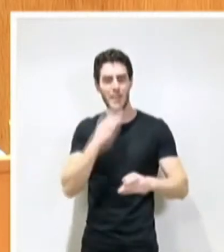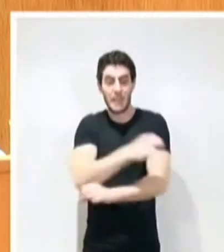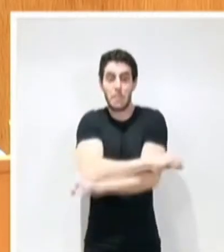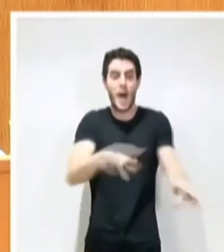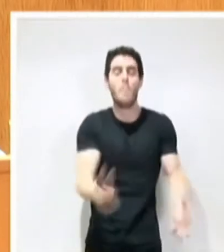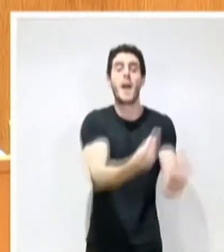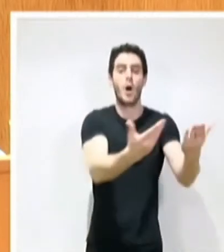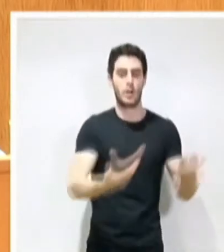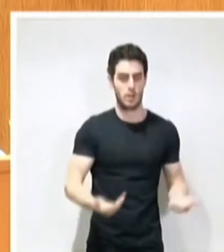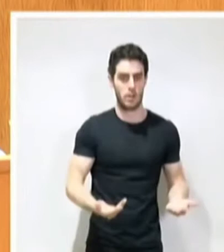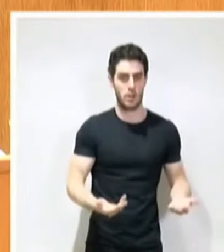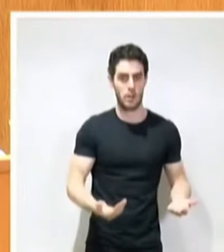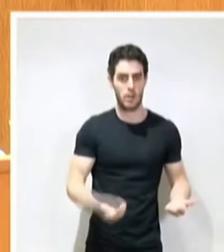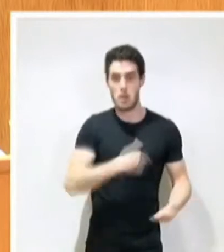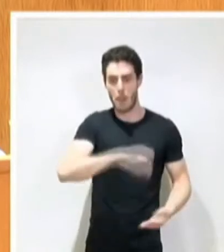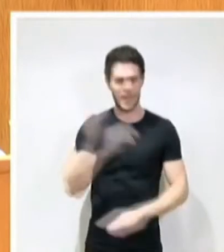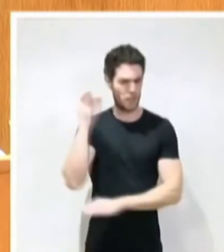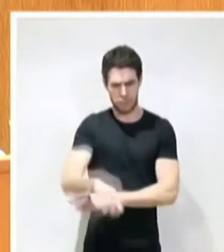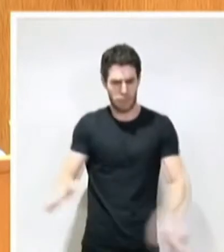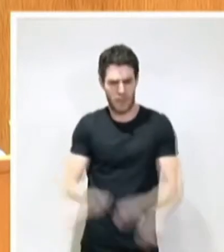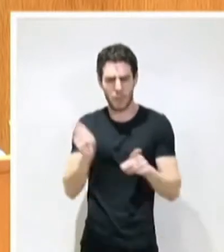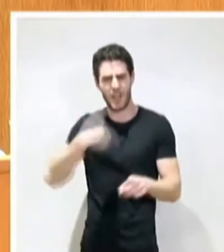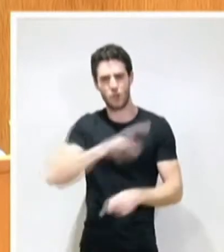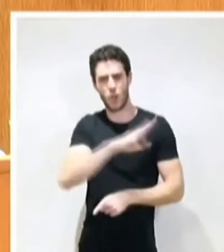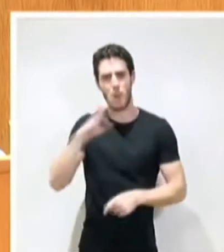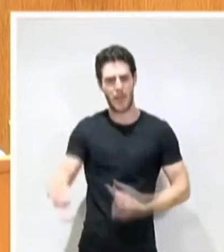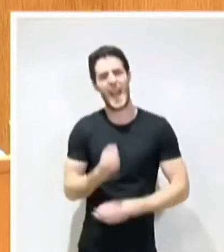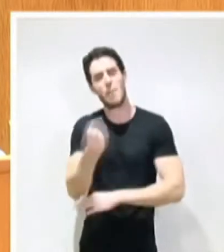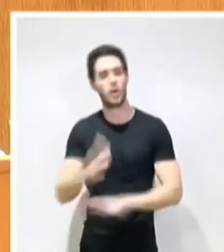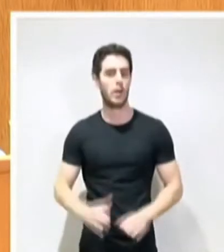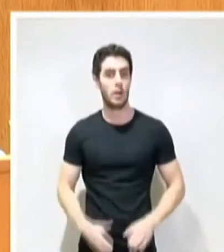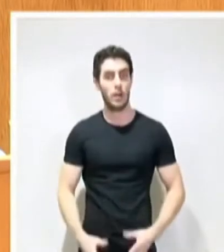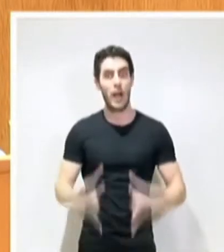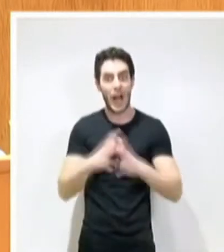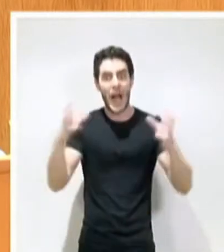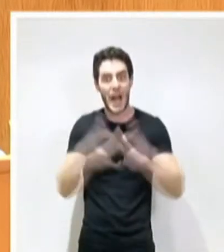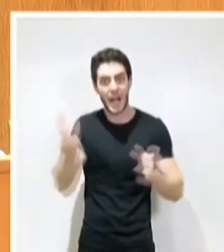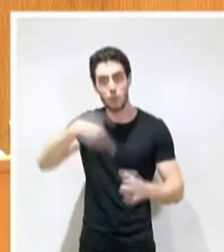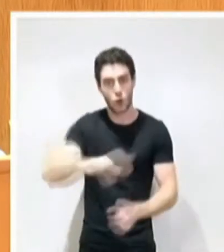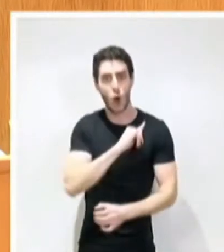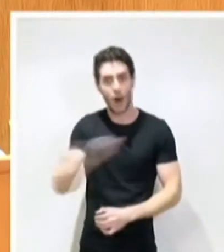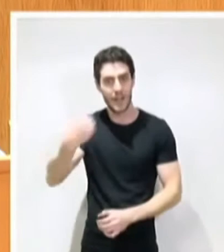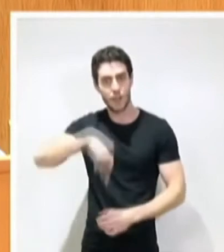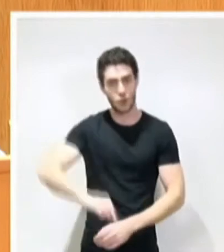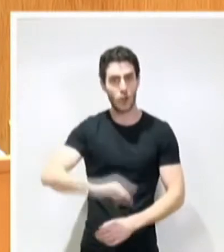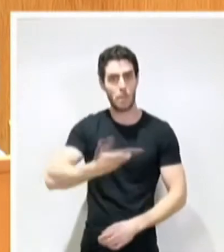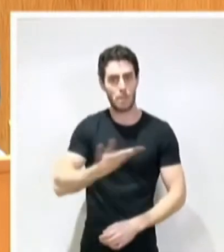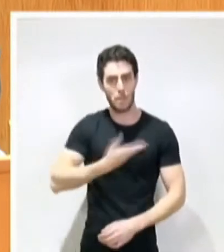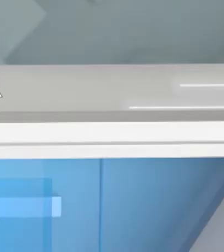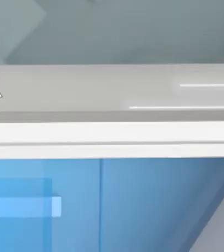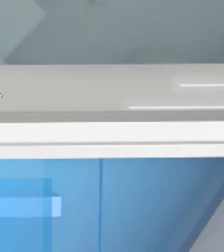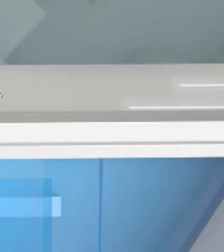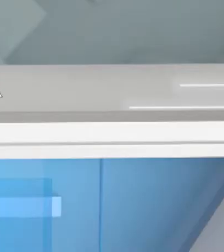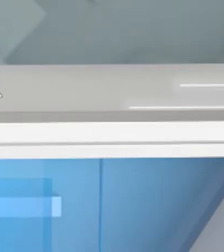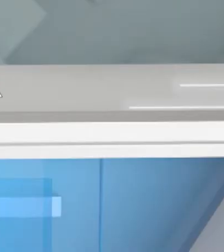mejor en ese que caiga españa que ya la levantaremos nosotros tantas ganas tienen ustedes de que nos vaya mal